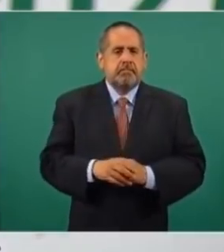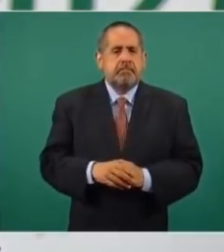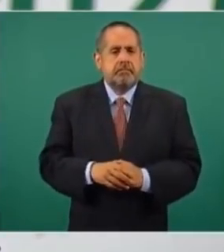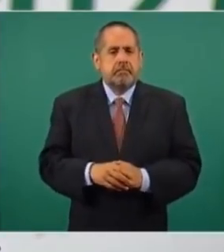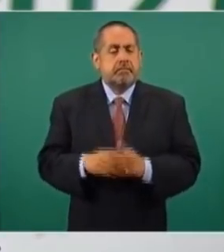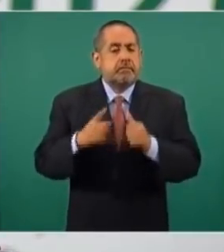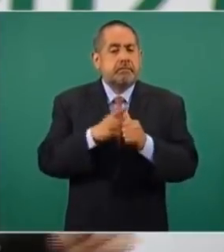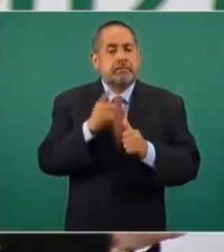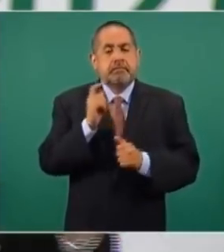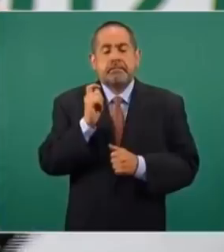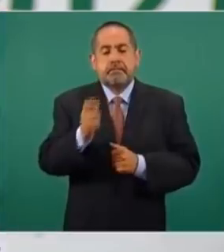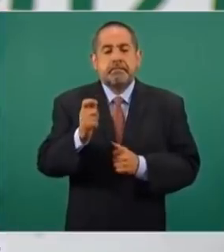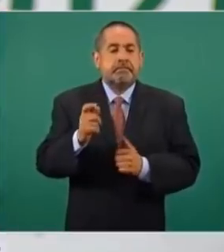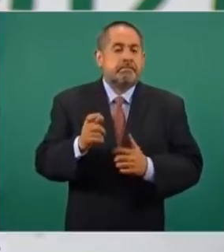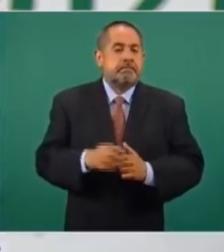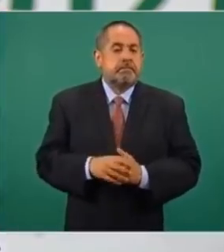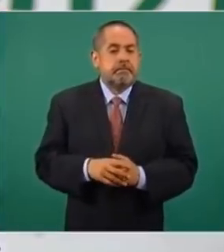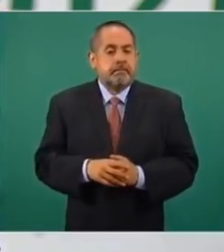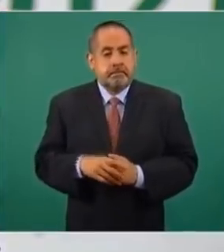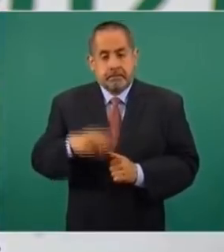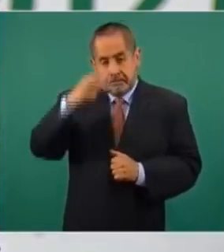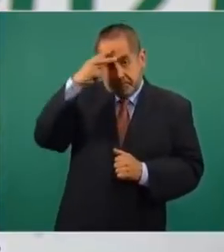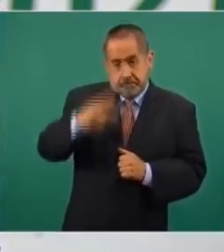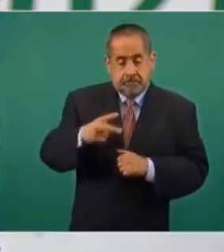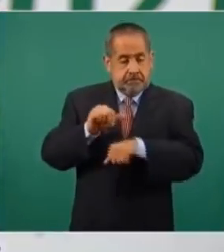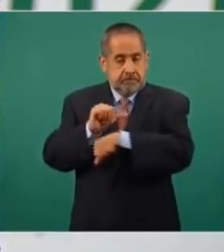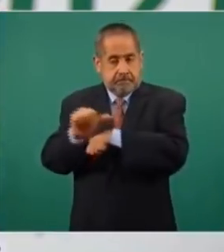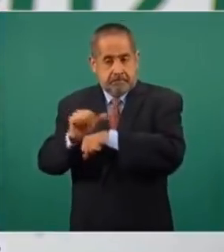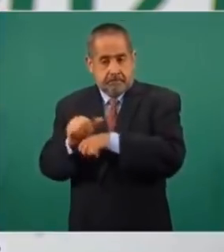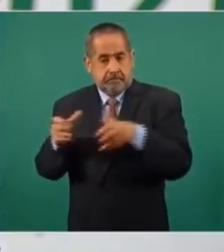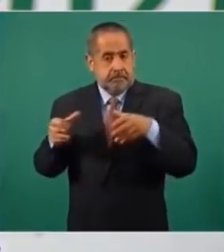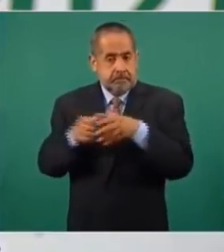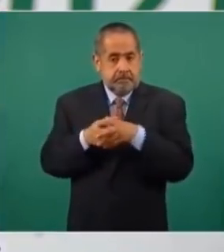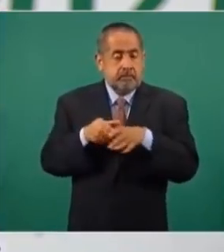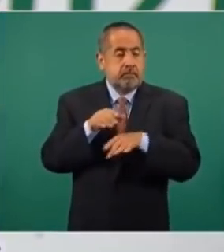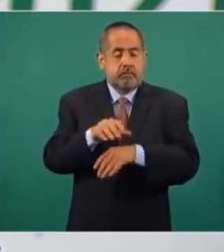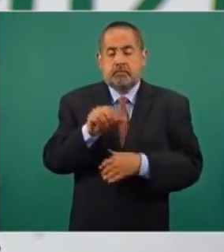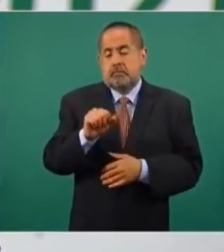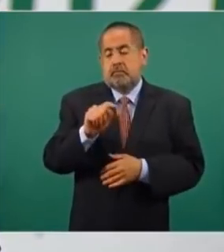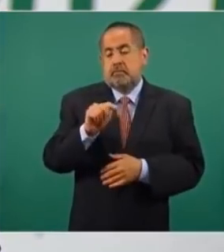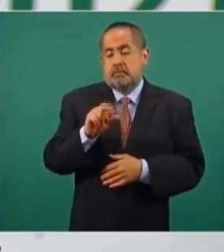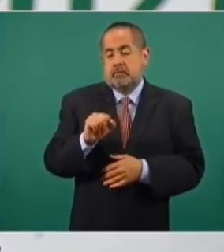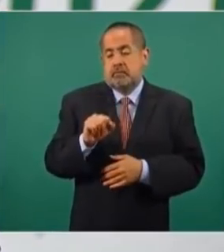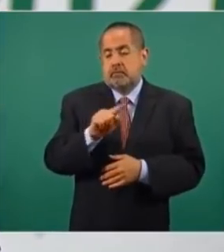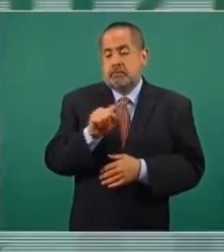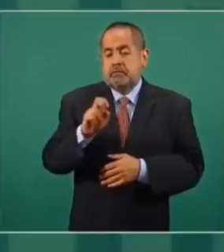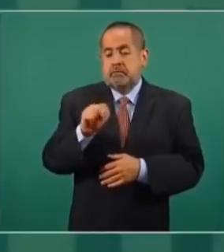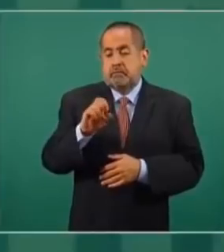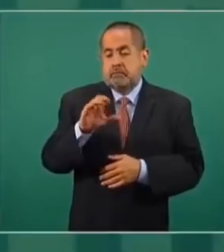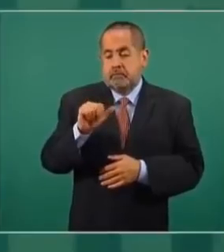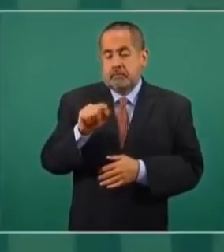primero se llegó a un acuerdo entre México y Argentina para el caso de AstraZeneca.